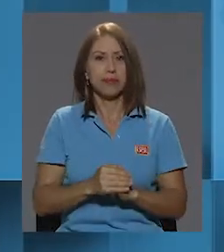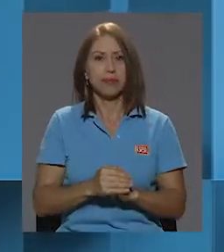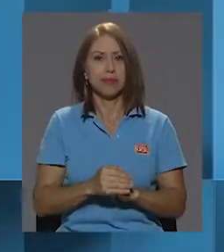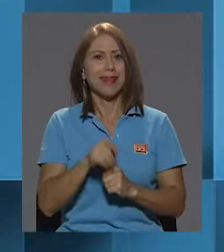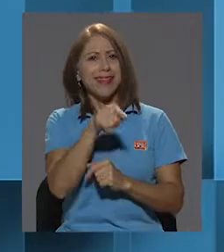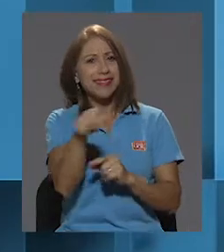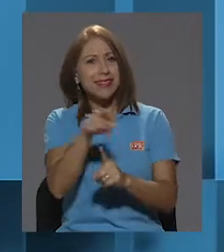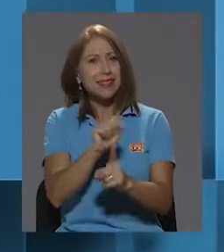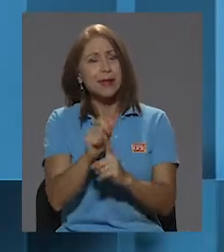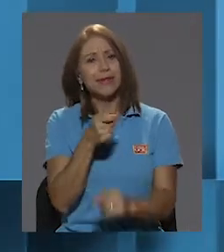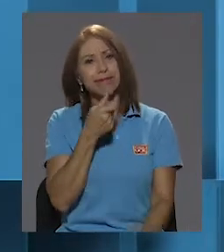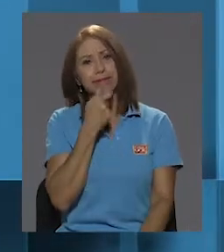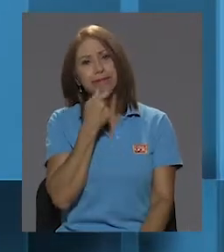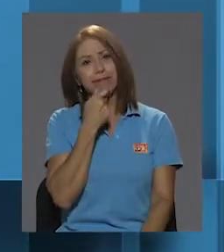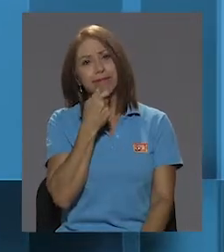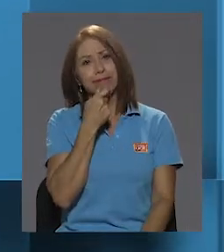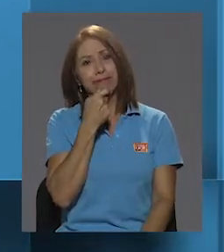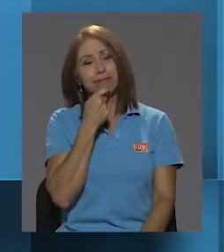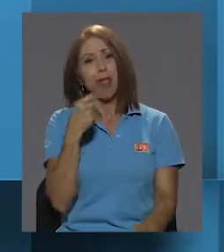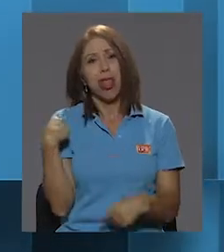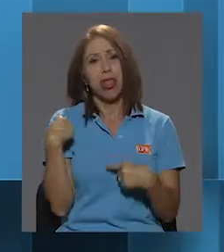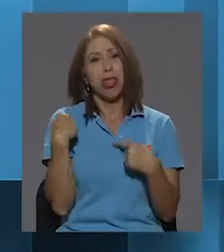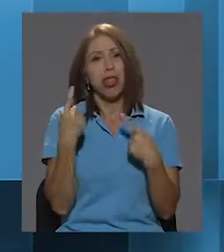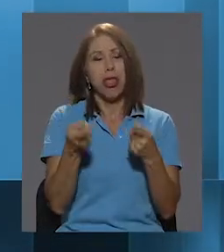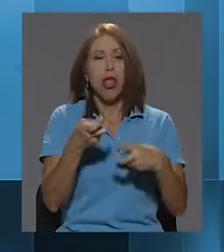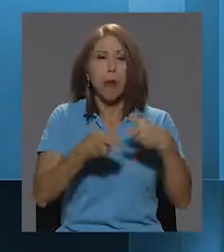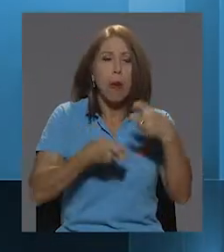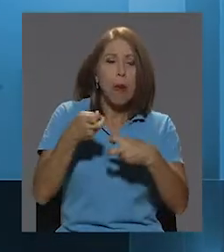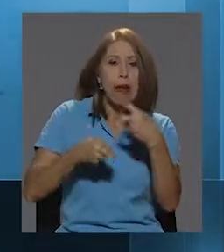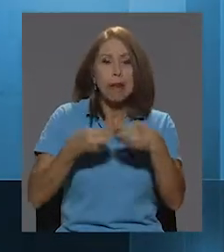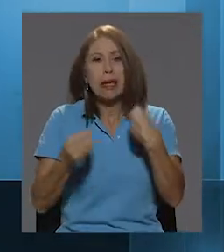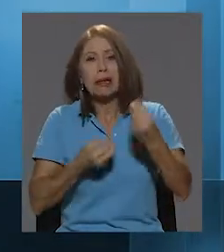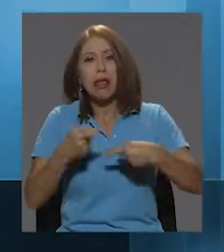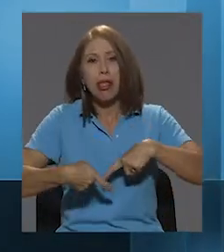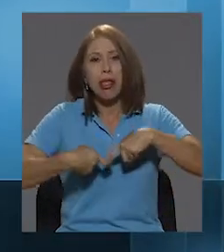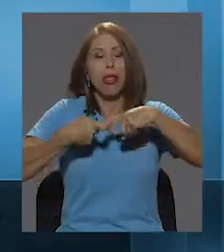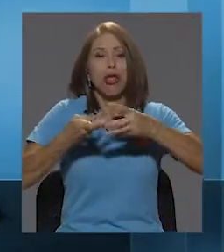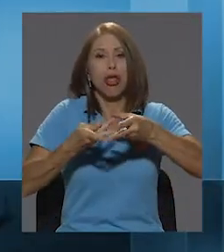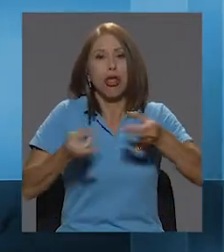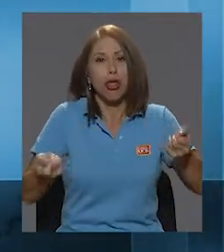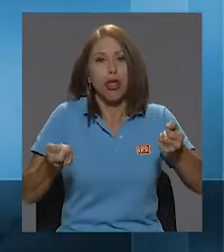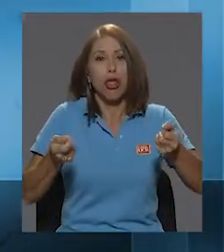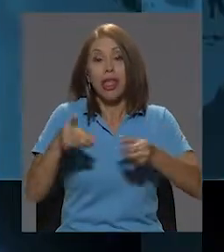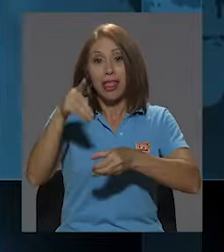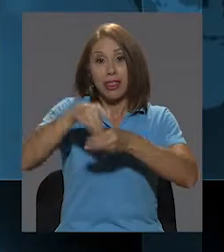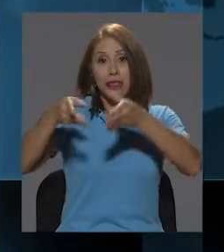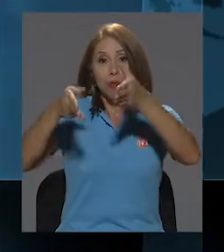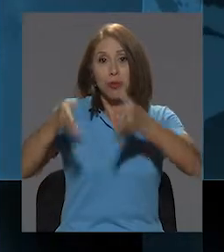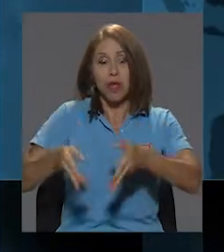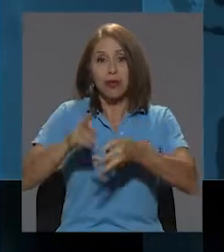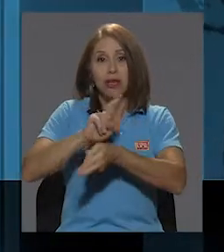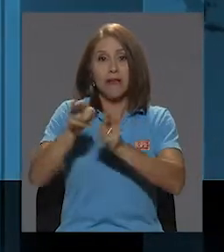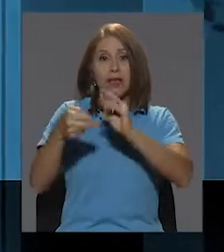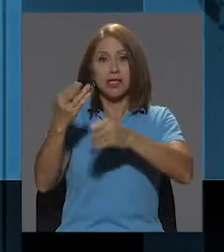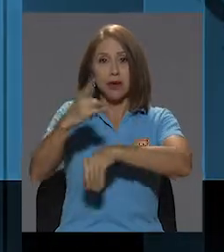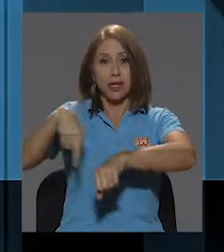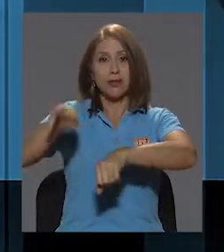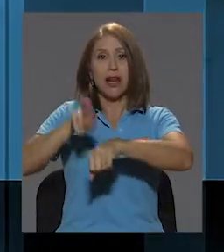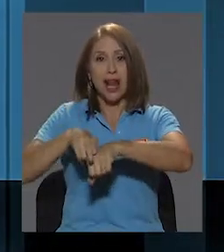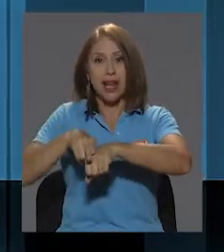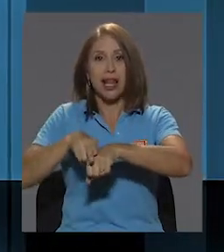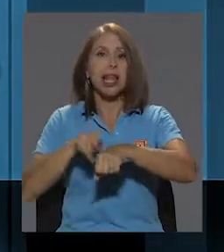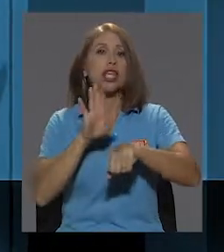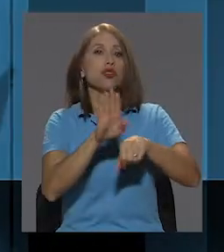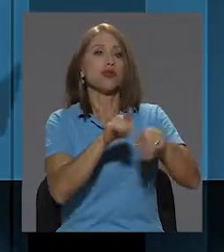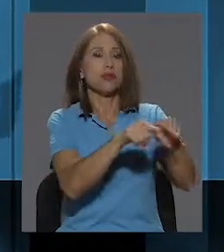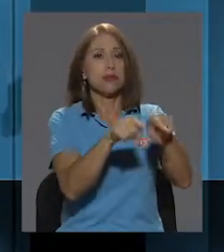más risible el asunto, mientras todo este lío estaba pendiente de resolverse, los diputados de Restauración Nacional y sus